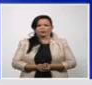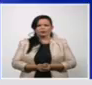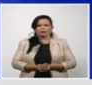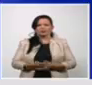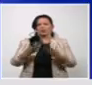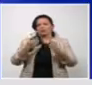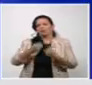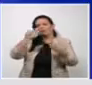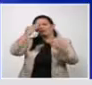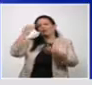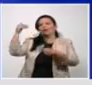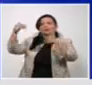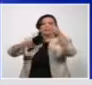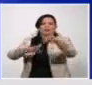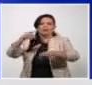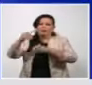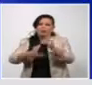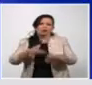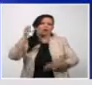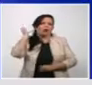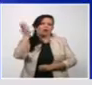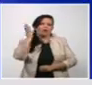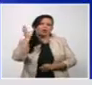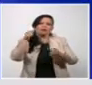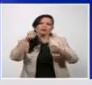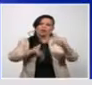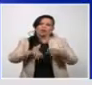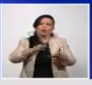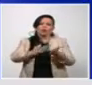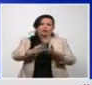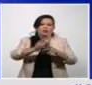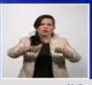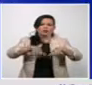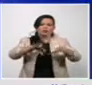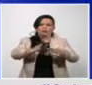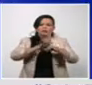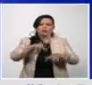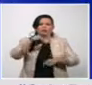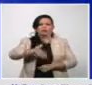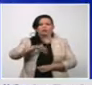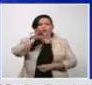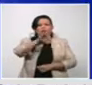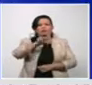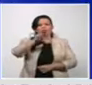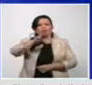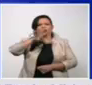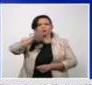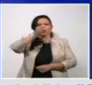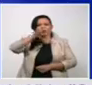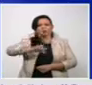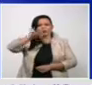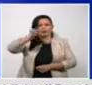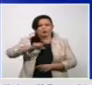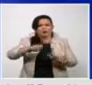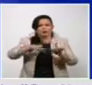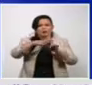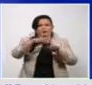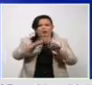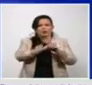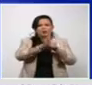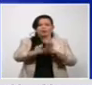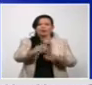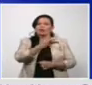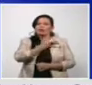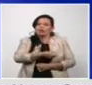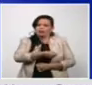situación epidemiológica en el país, hoy con 824 pacientes diagnosticados con la COVID-19, lamentablemente